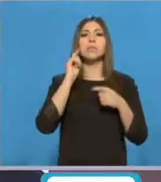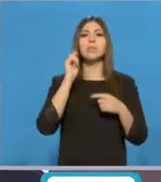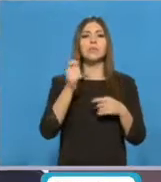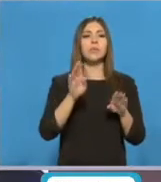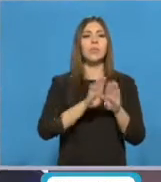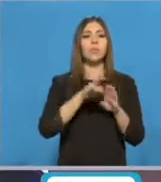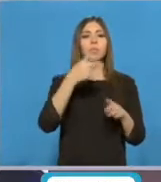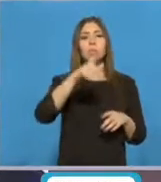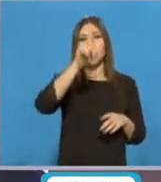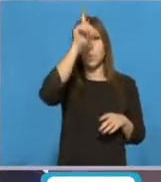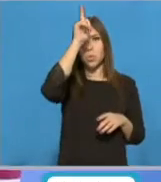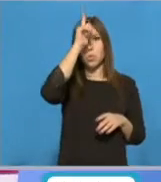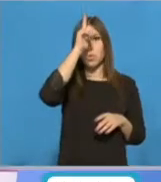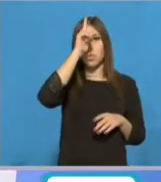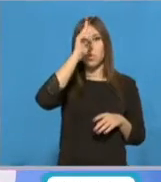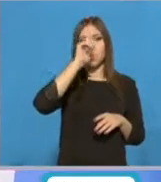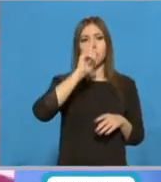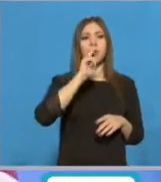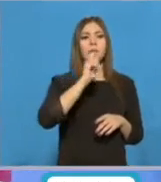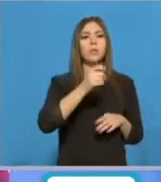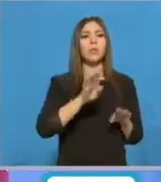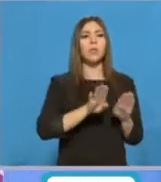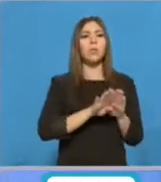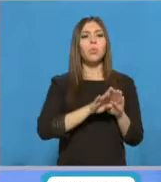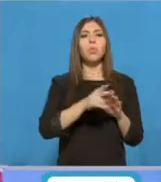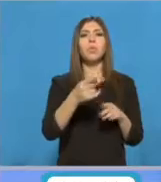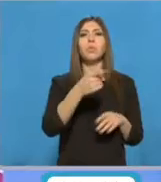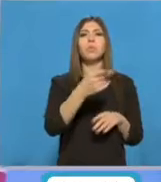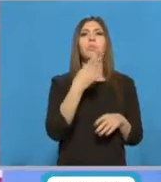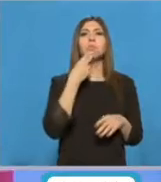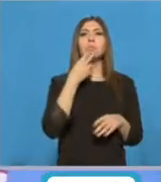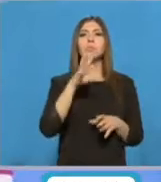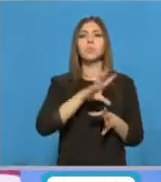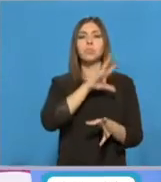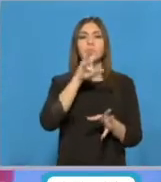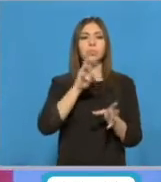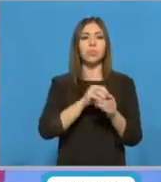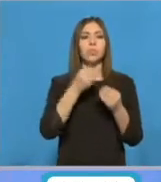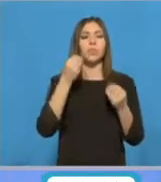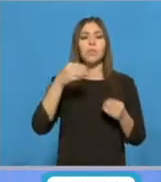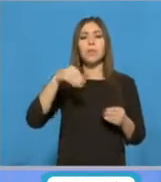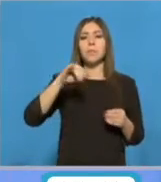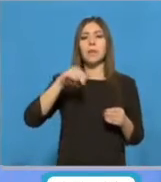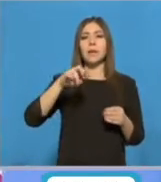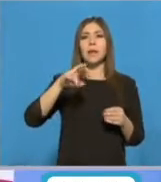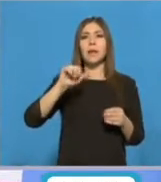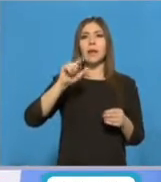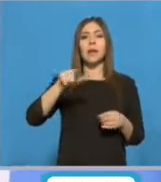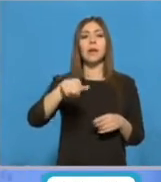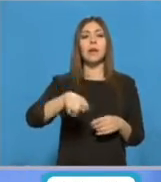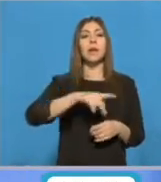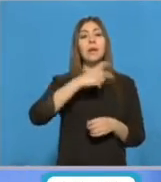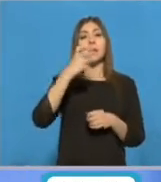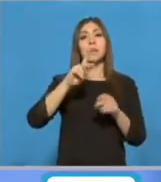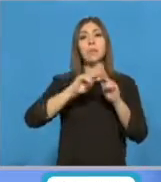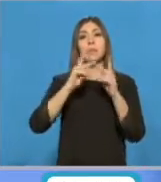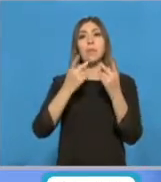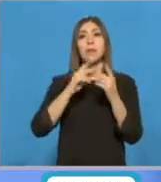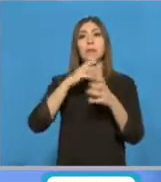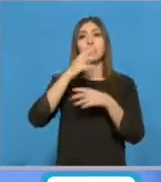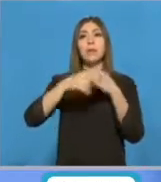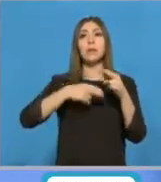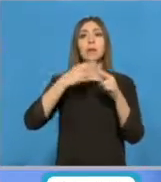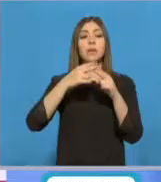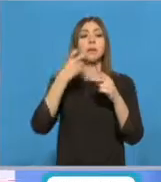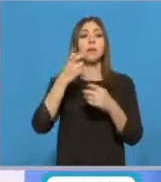explotación de la luna, por ejemplo. Como fuente de minerales, nos estamos acabando los recursos naturales del planeta, entonces Hay